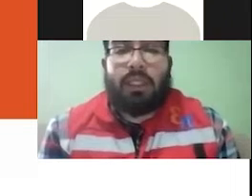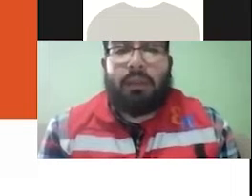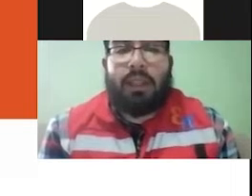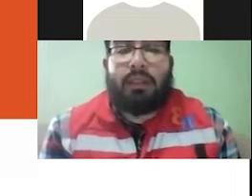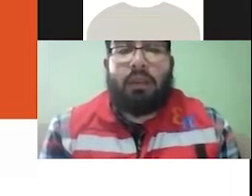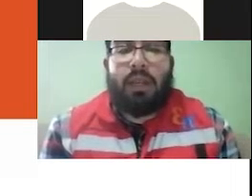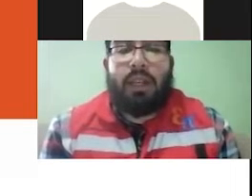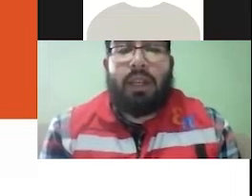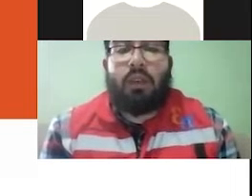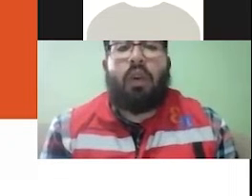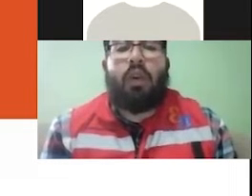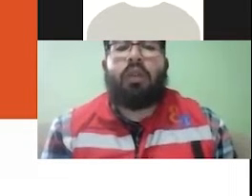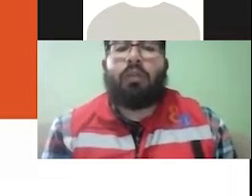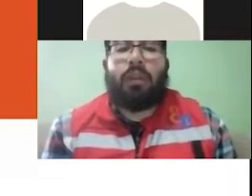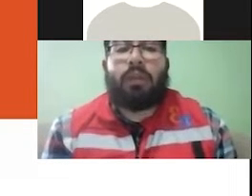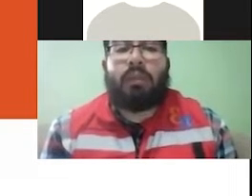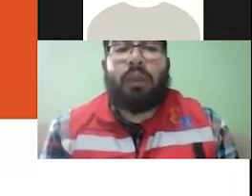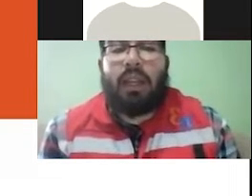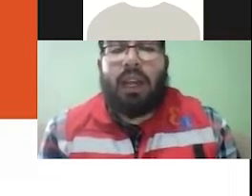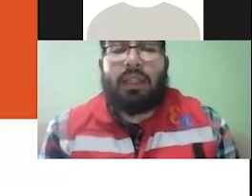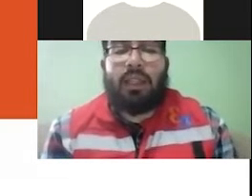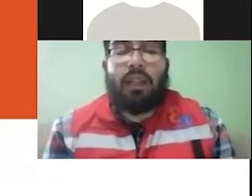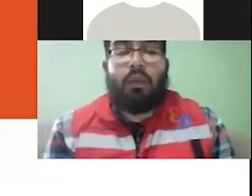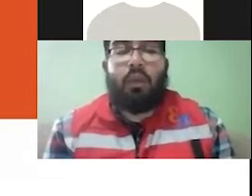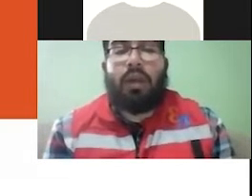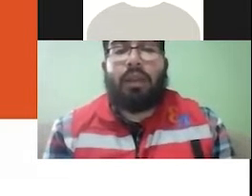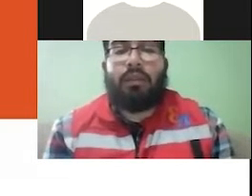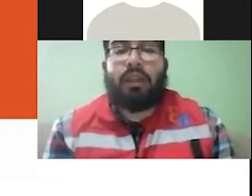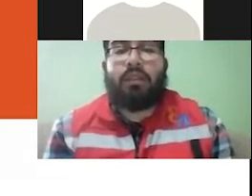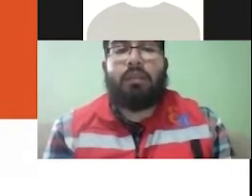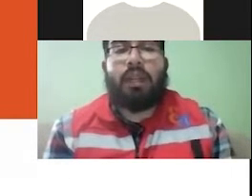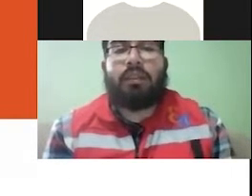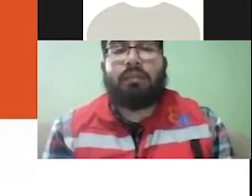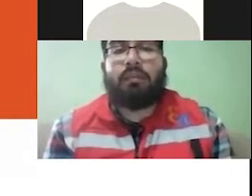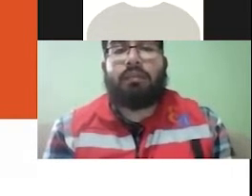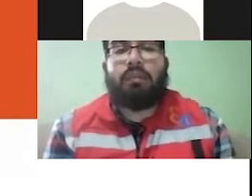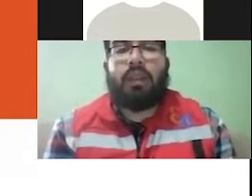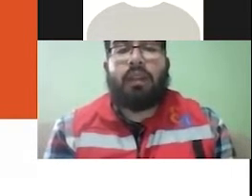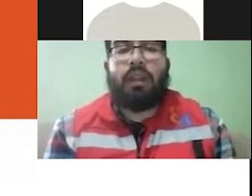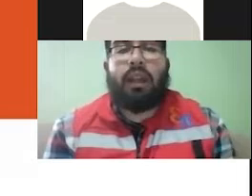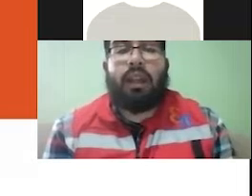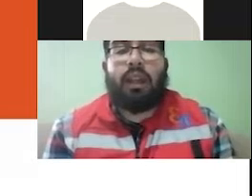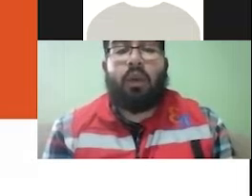nuestras actividades normales o podemos esperar a tener una verificación más